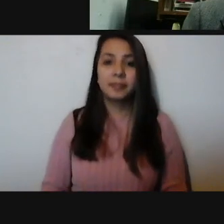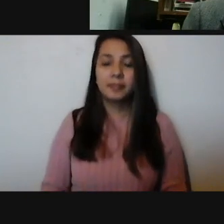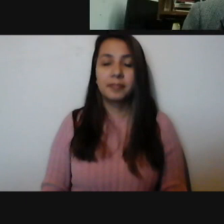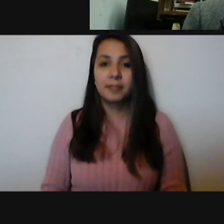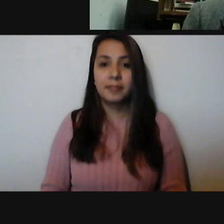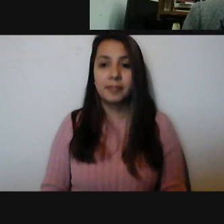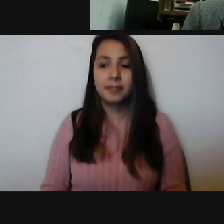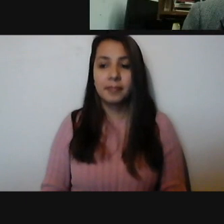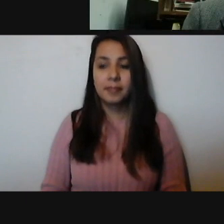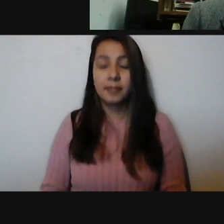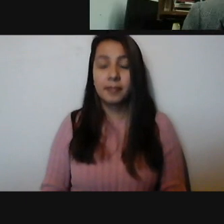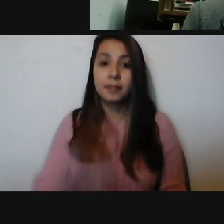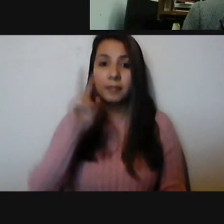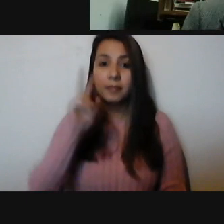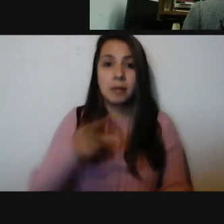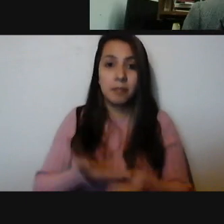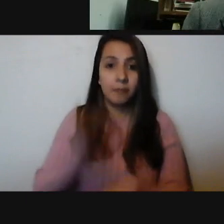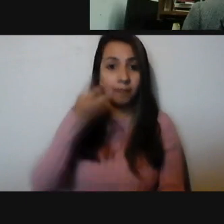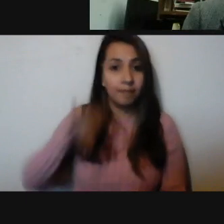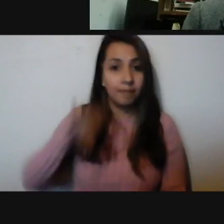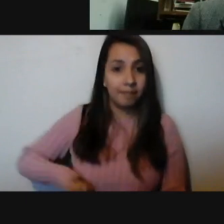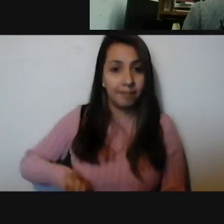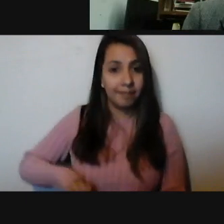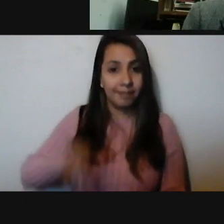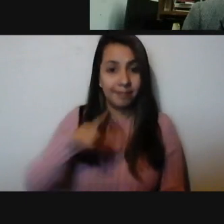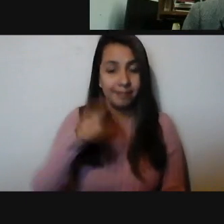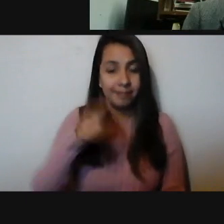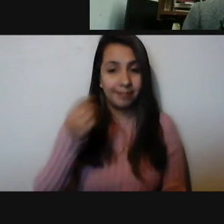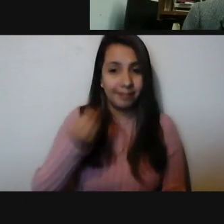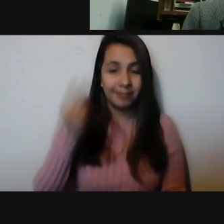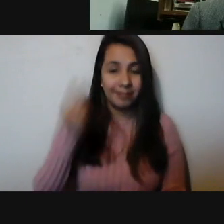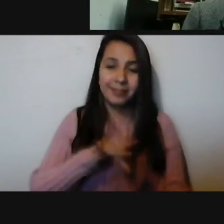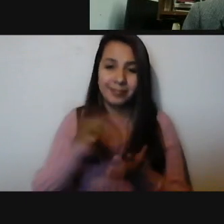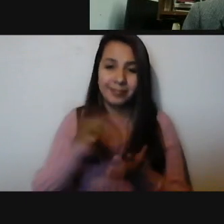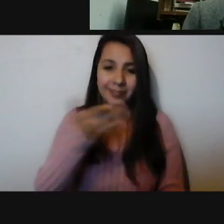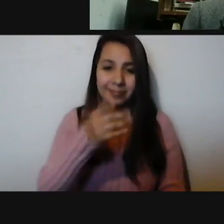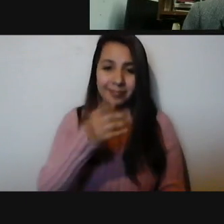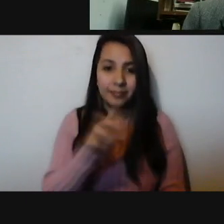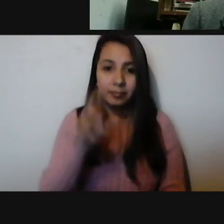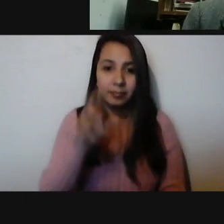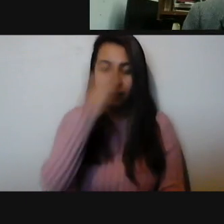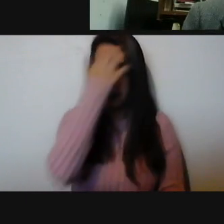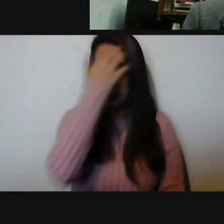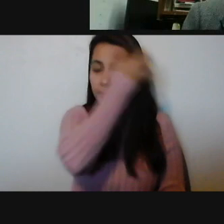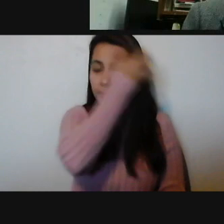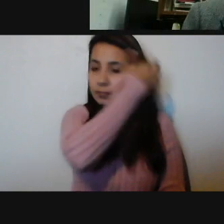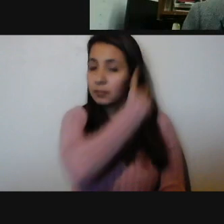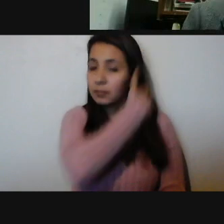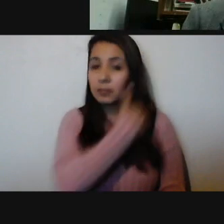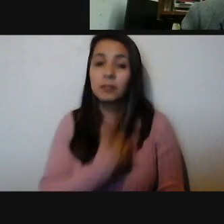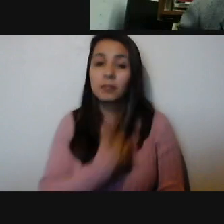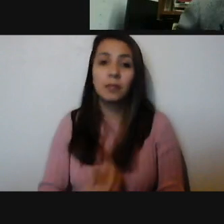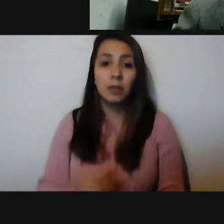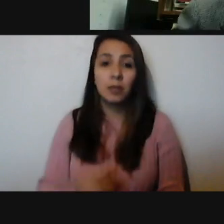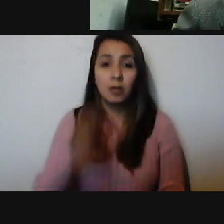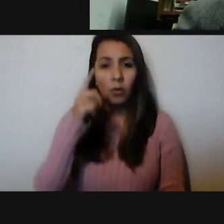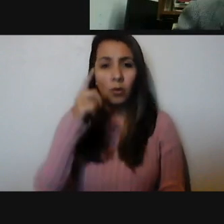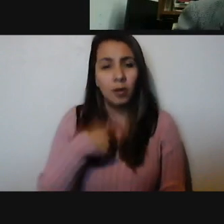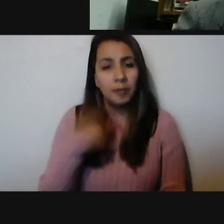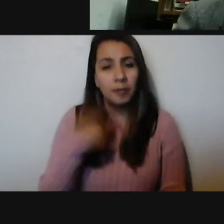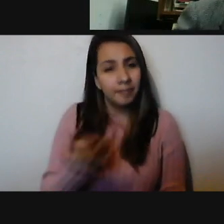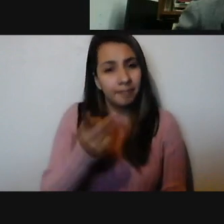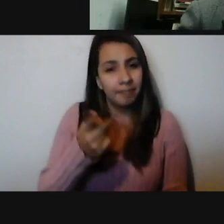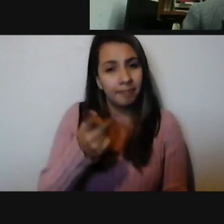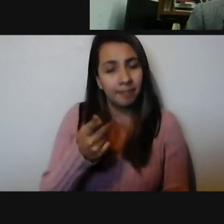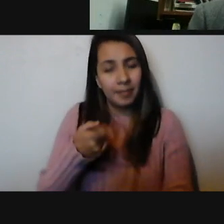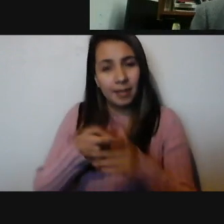muchas preguntas, pues procede. Bueno, muy, muy interesante la charla. Gracias, doctora. O